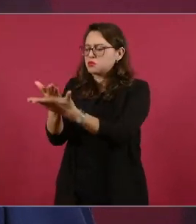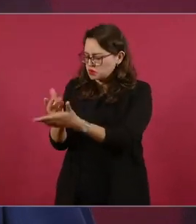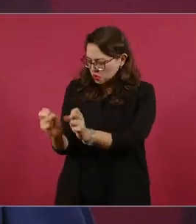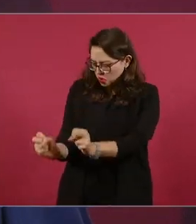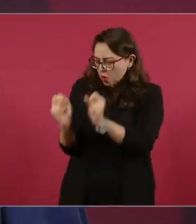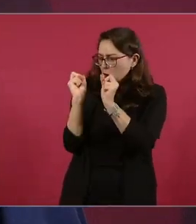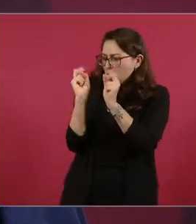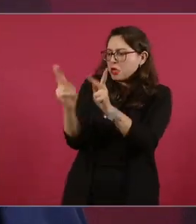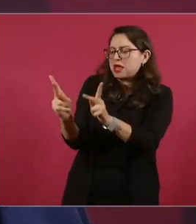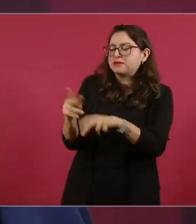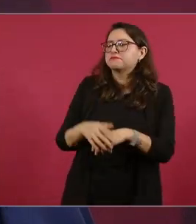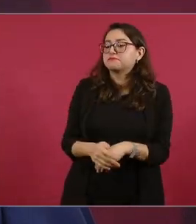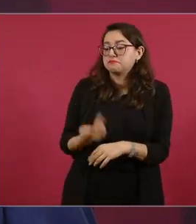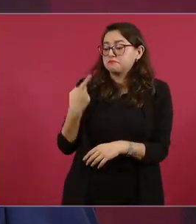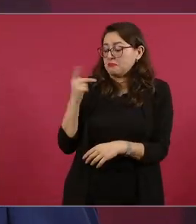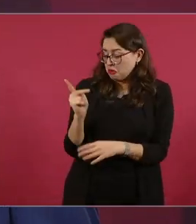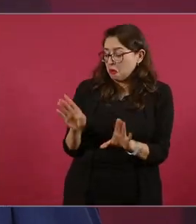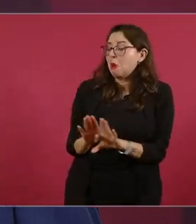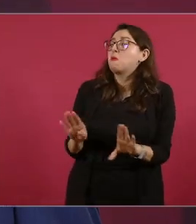no lo que está mal,